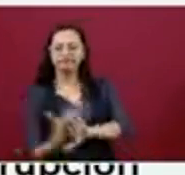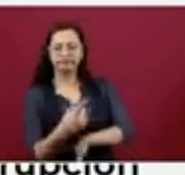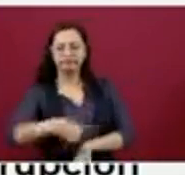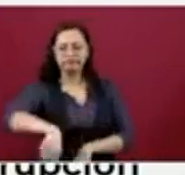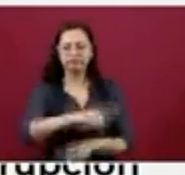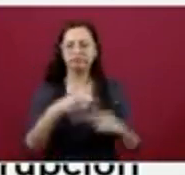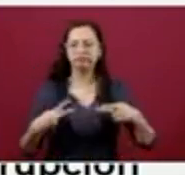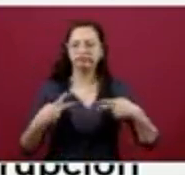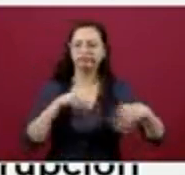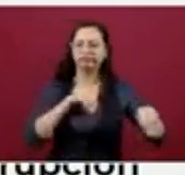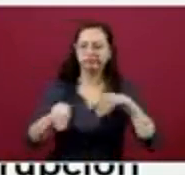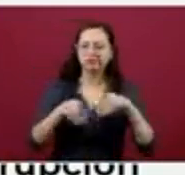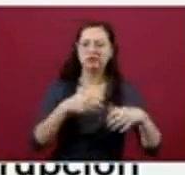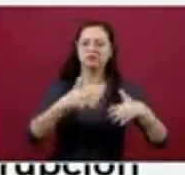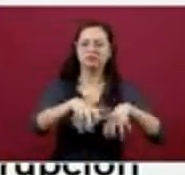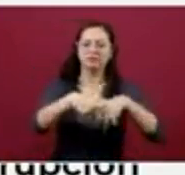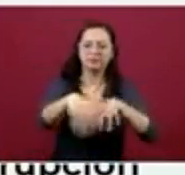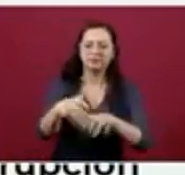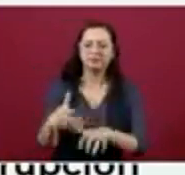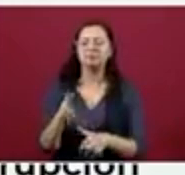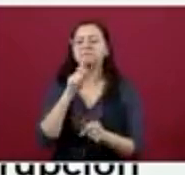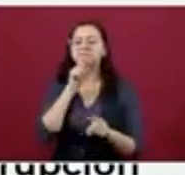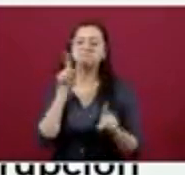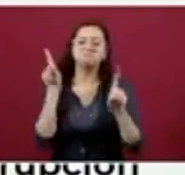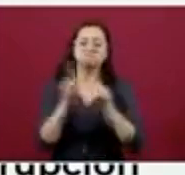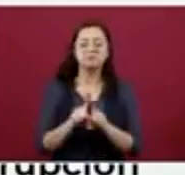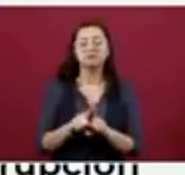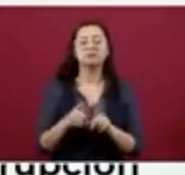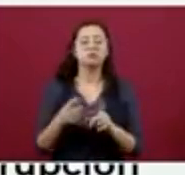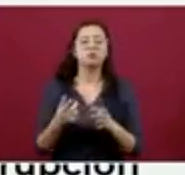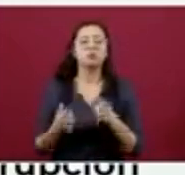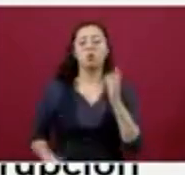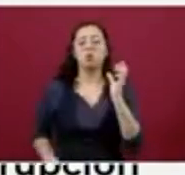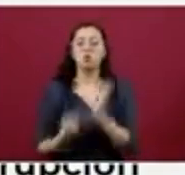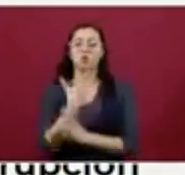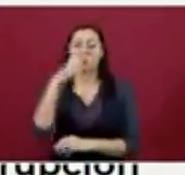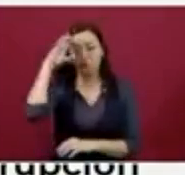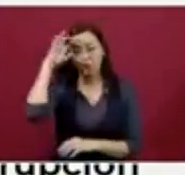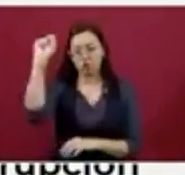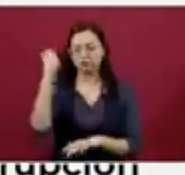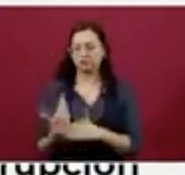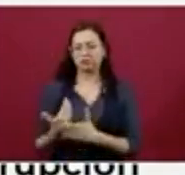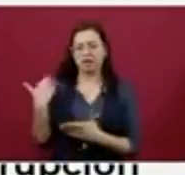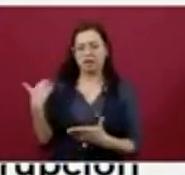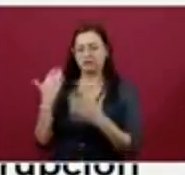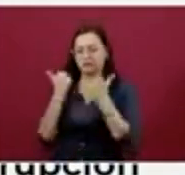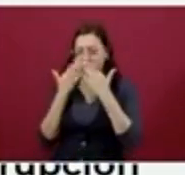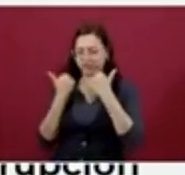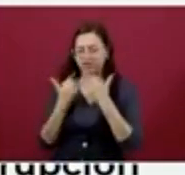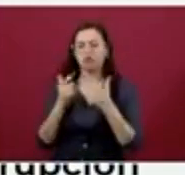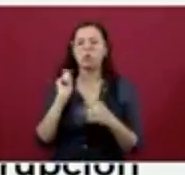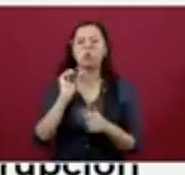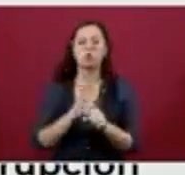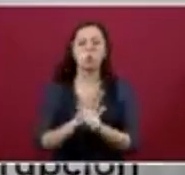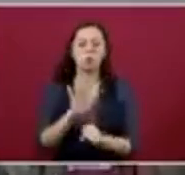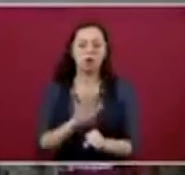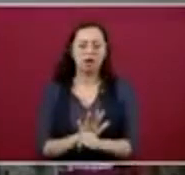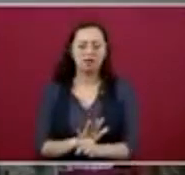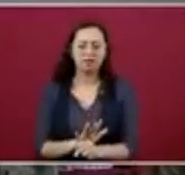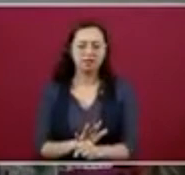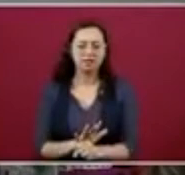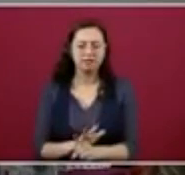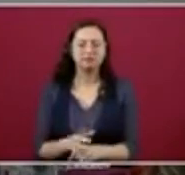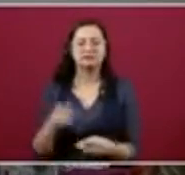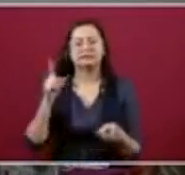sociales y un nuevo criterio que estaba ausente en aquel decreto del 2001, que son actos